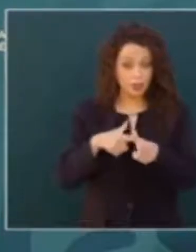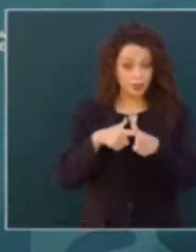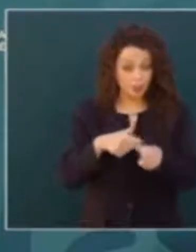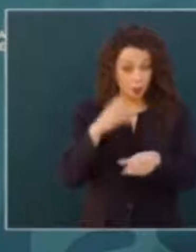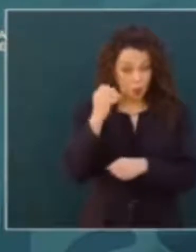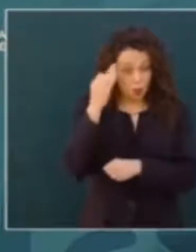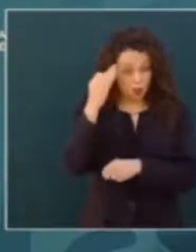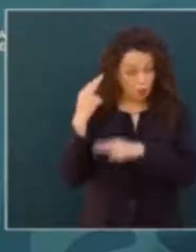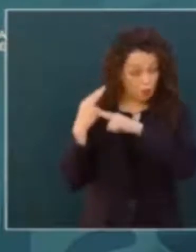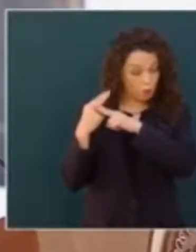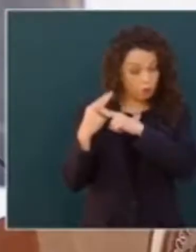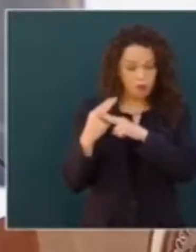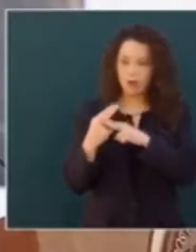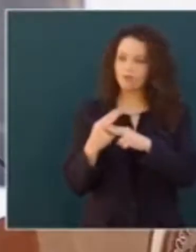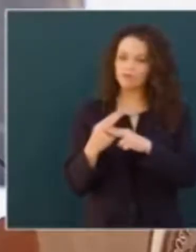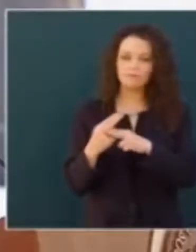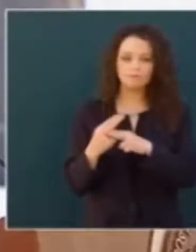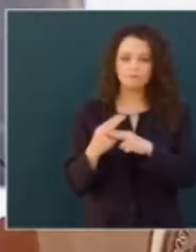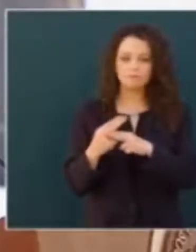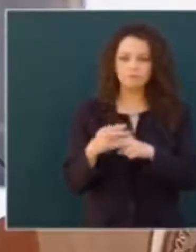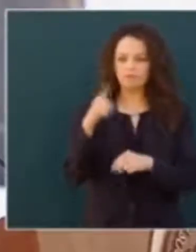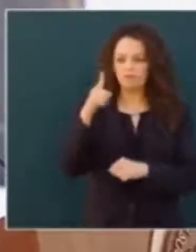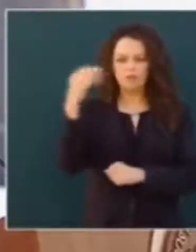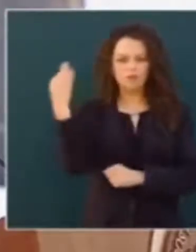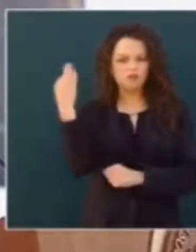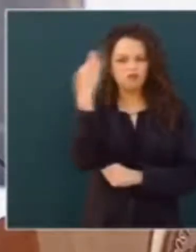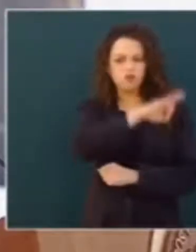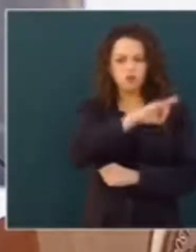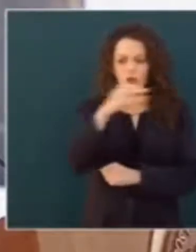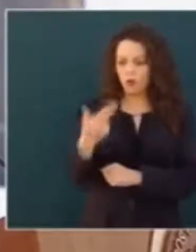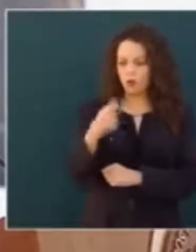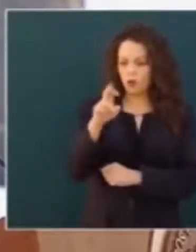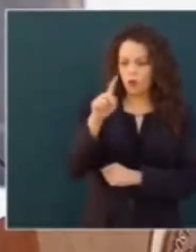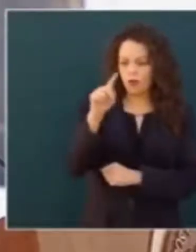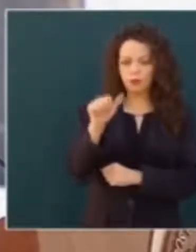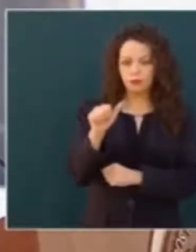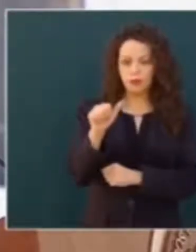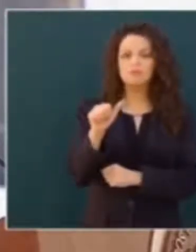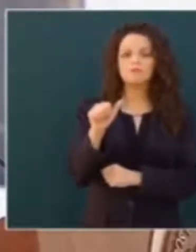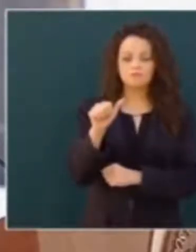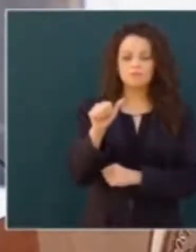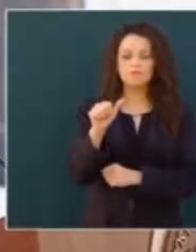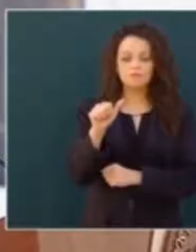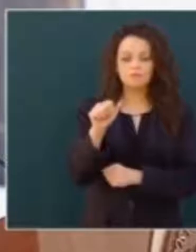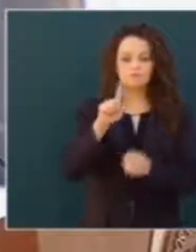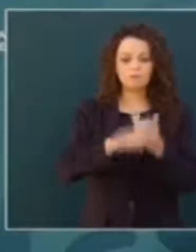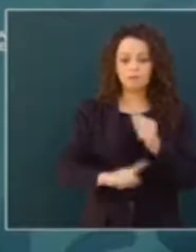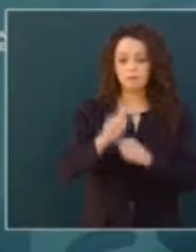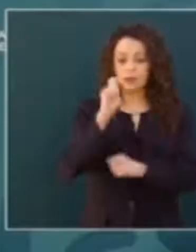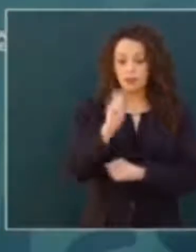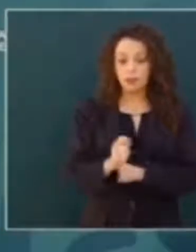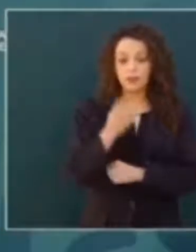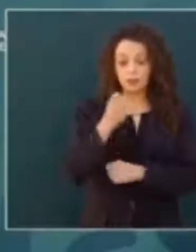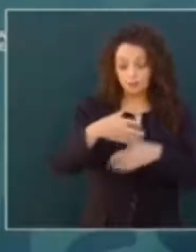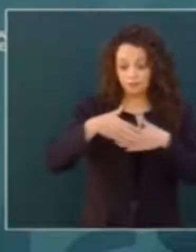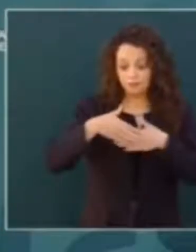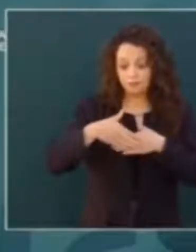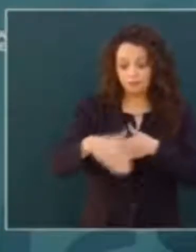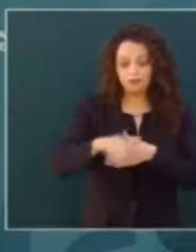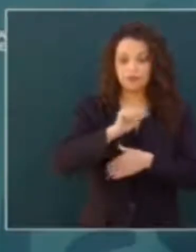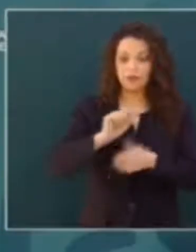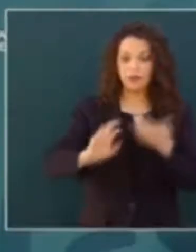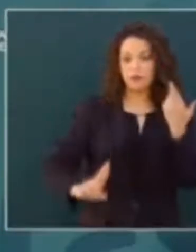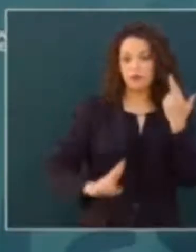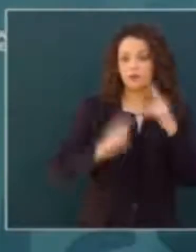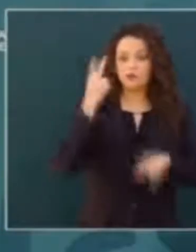Huerta fue derrotado por las facciones revolucionarias, lo que inició un ciclo de